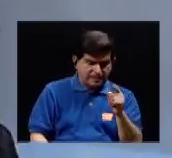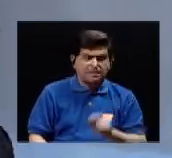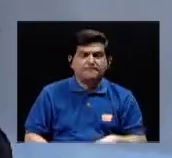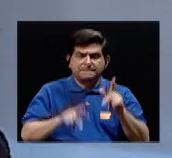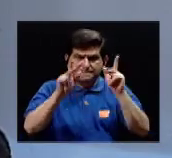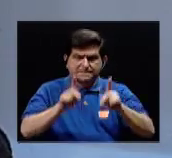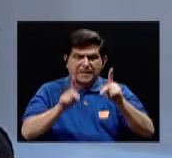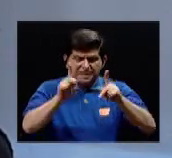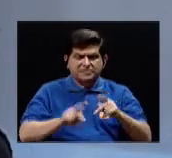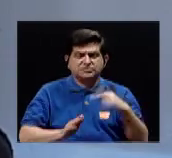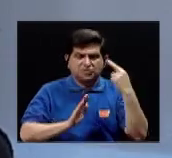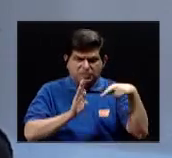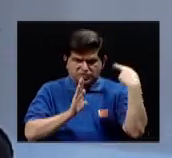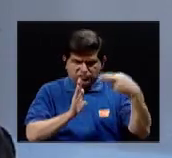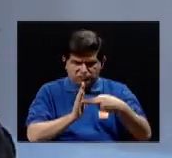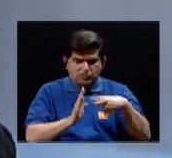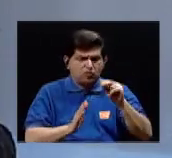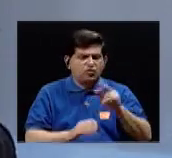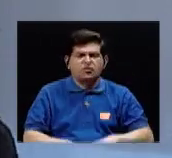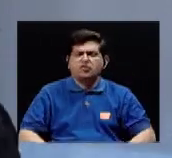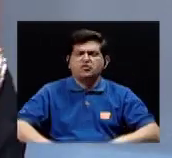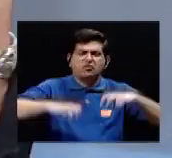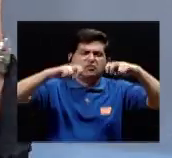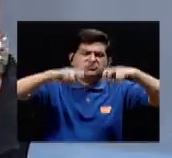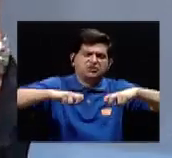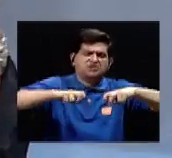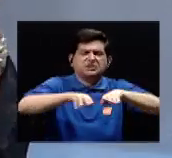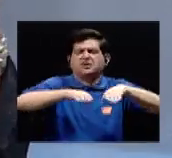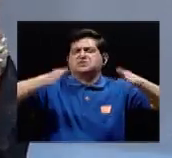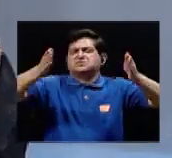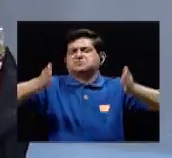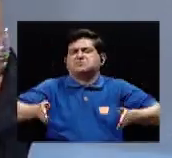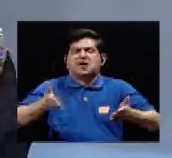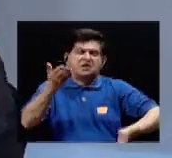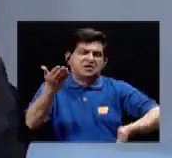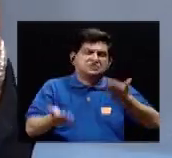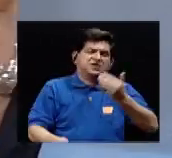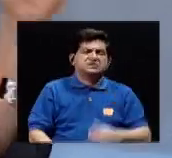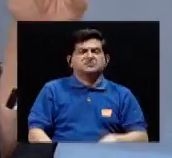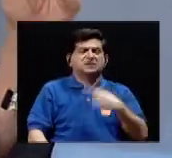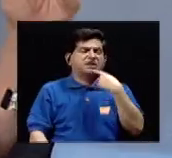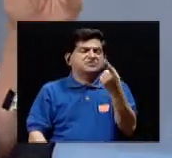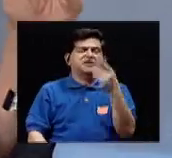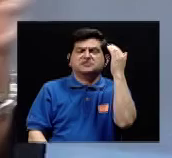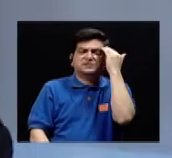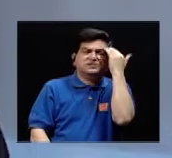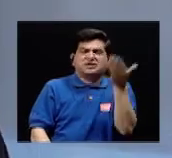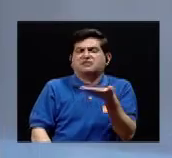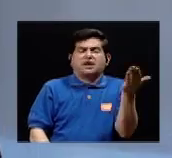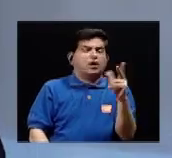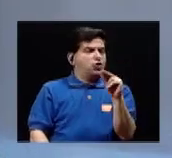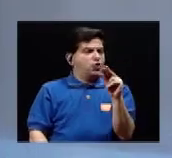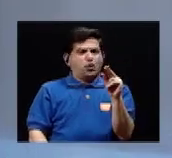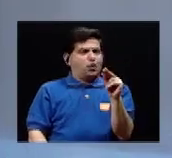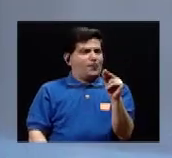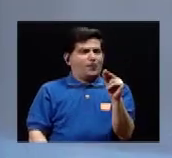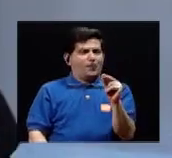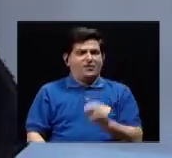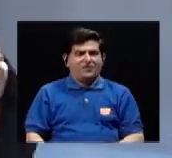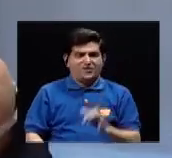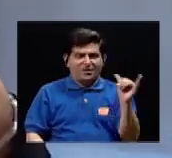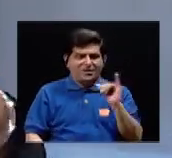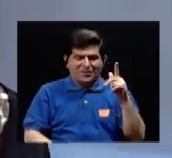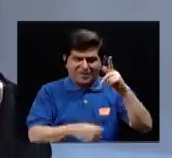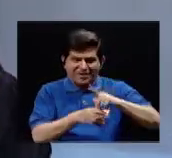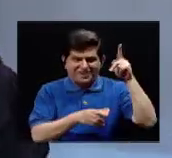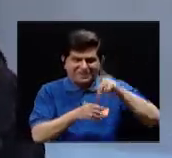él como personajes, no para que se sentaran en un escritorio a decir qué era lo que sabían, sino para que entraran